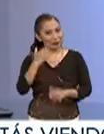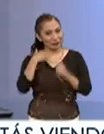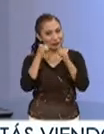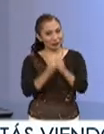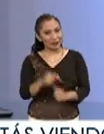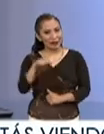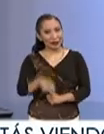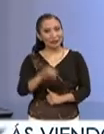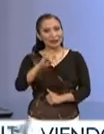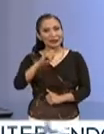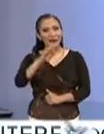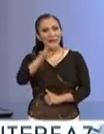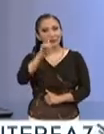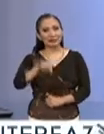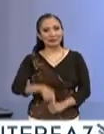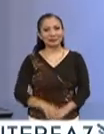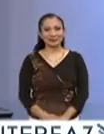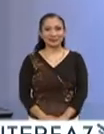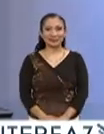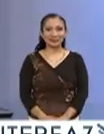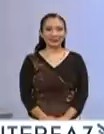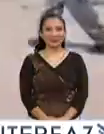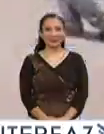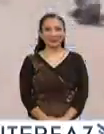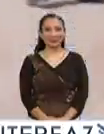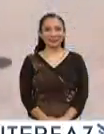se despeguen, esto es Interfaz.